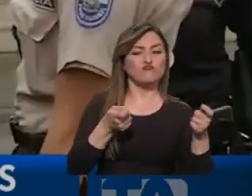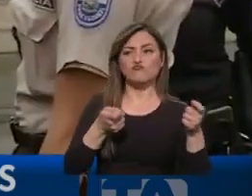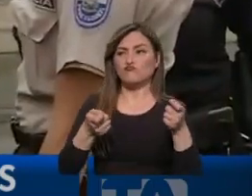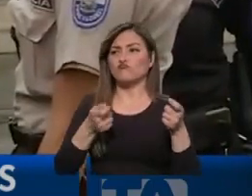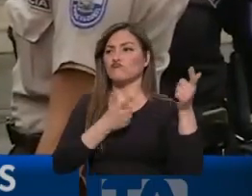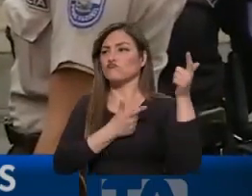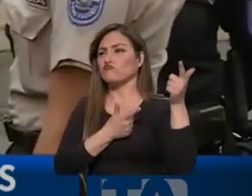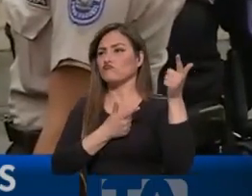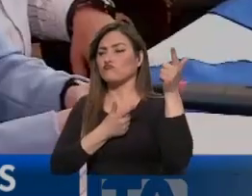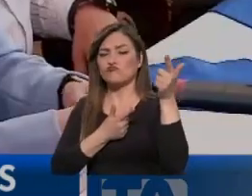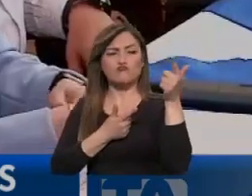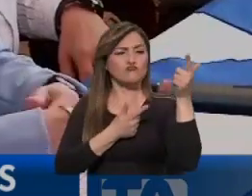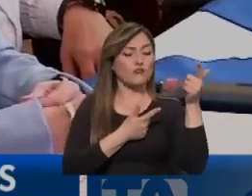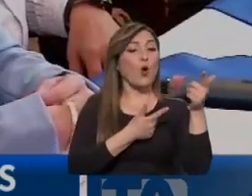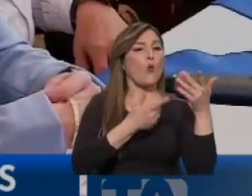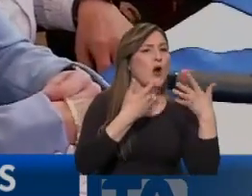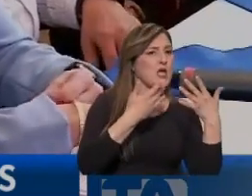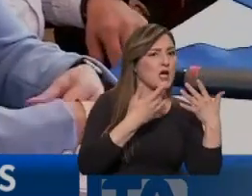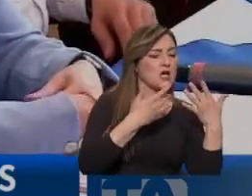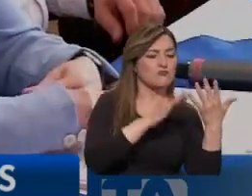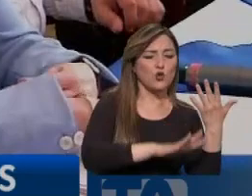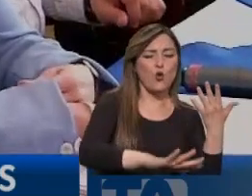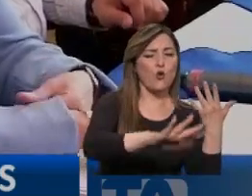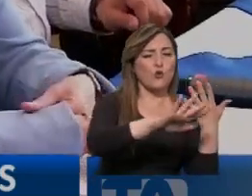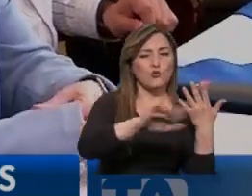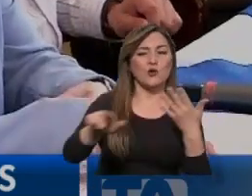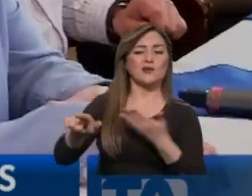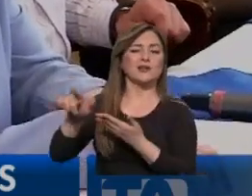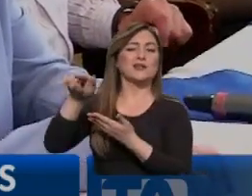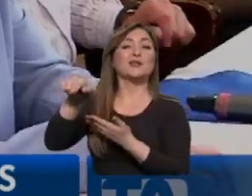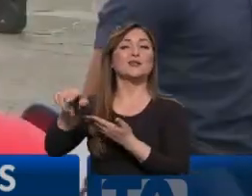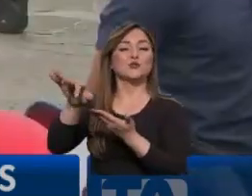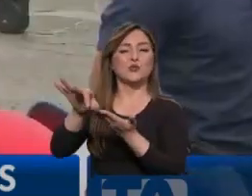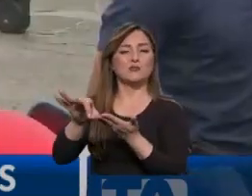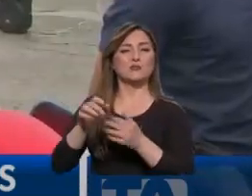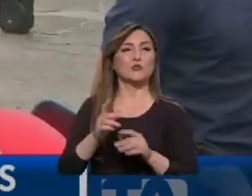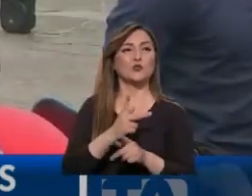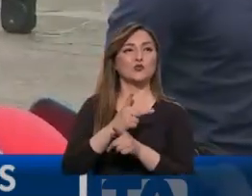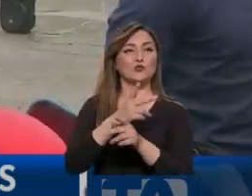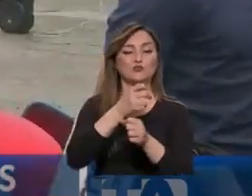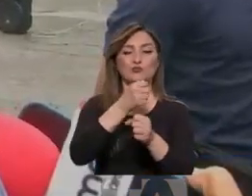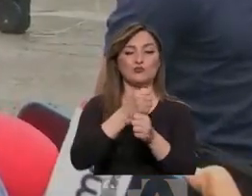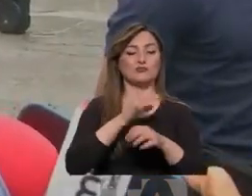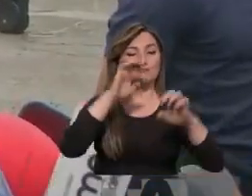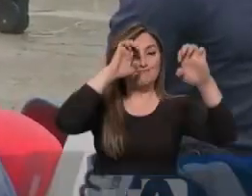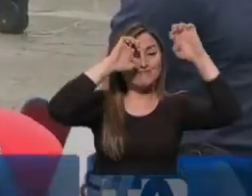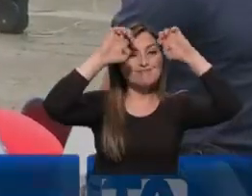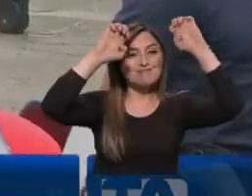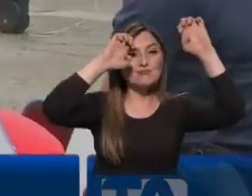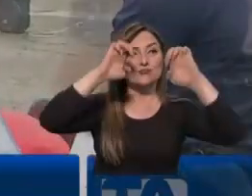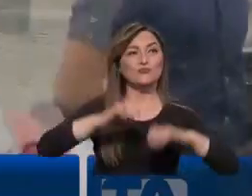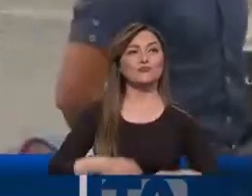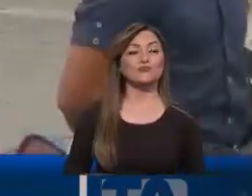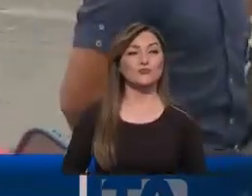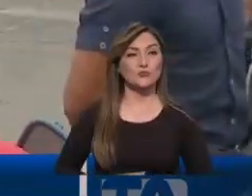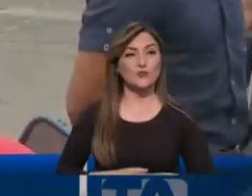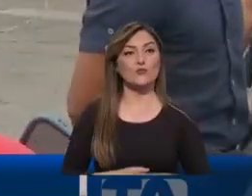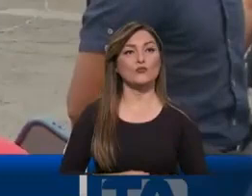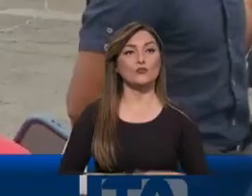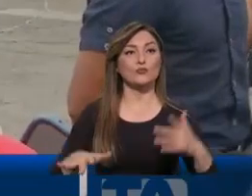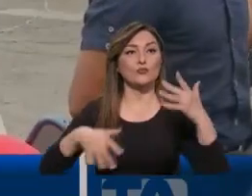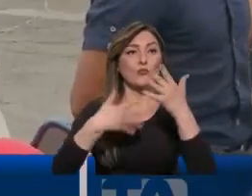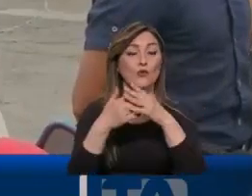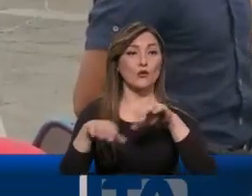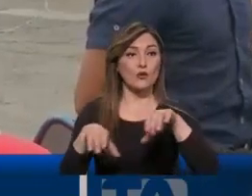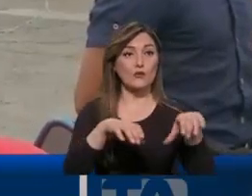intervención integral de Guayaquil y Durán, tal y como se lo anunció en el Consejo de Seguridad Provincial. Esta es una estrategia, entonces nosotros estamos articulando toda